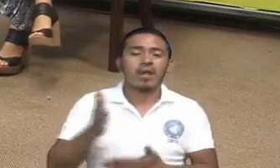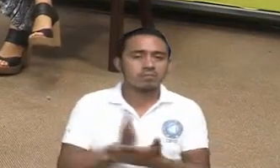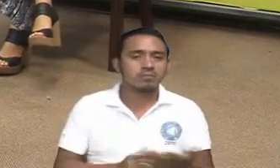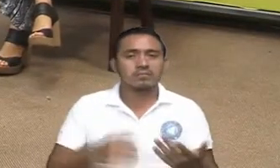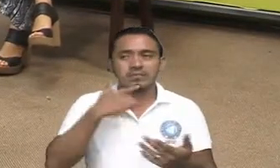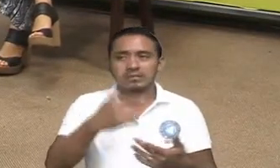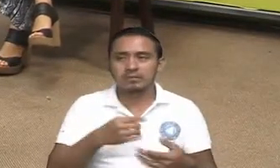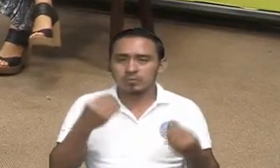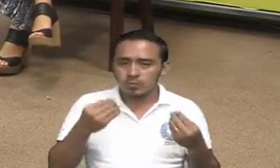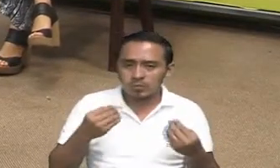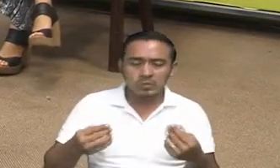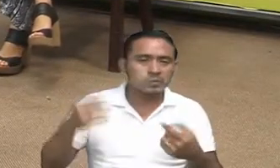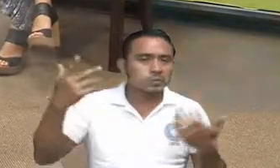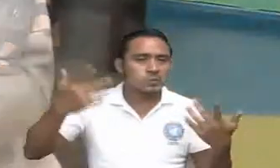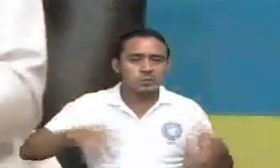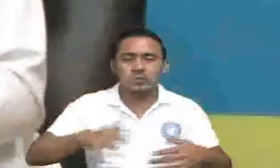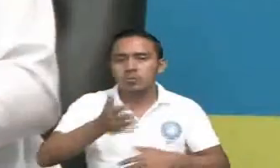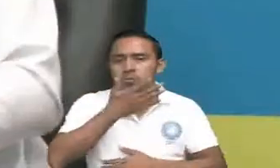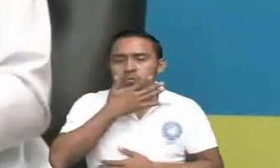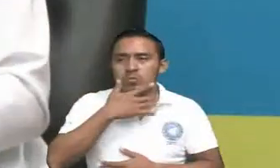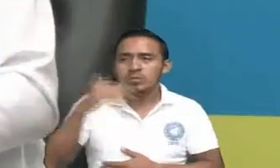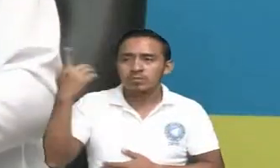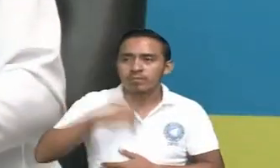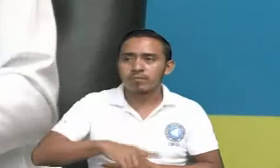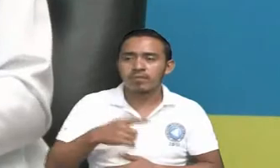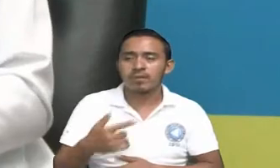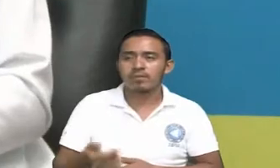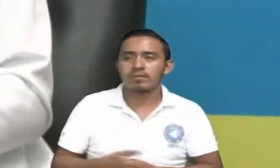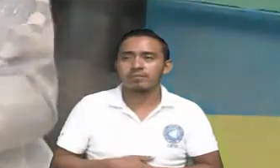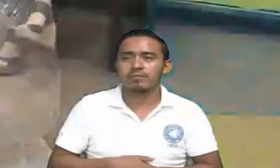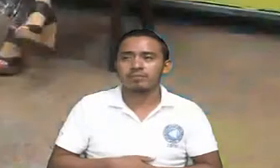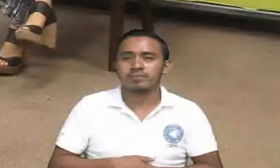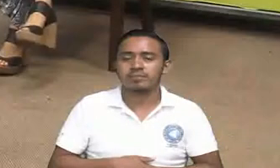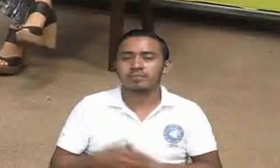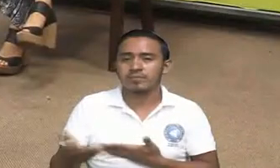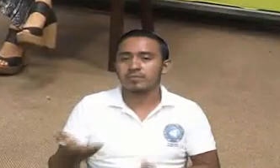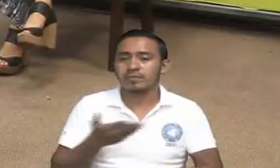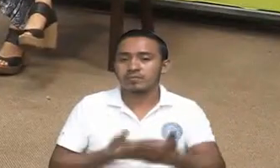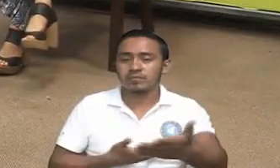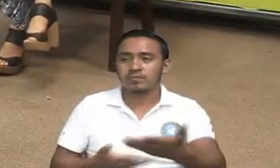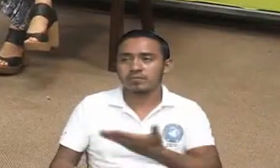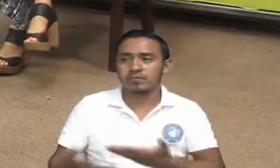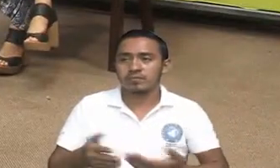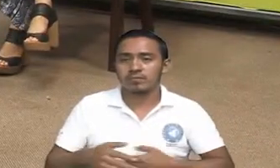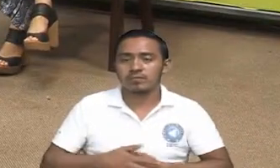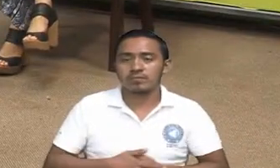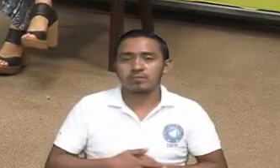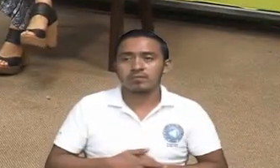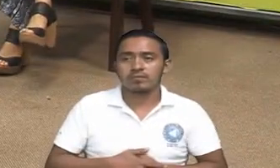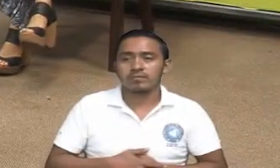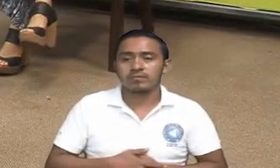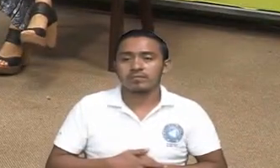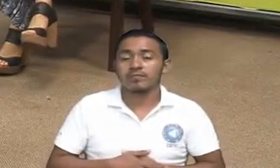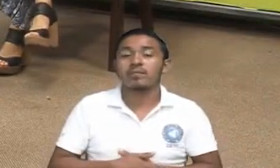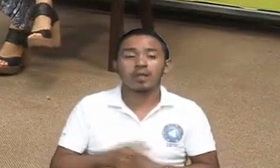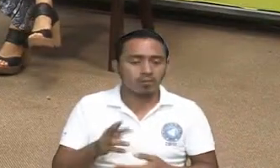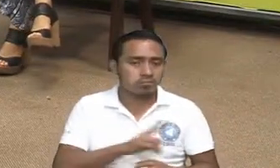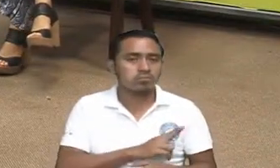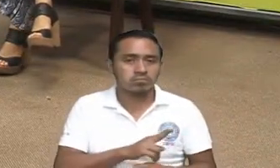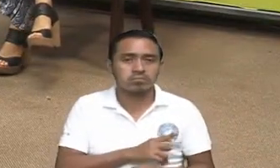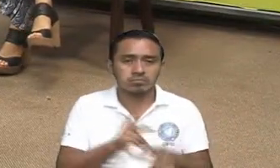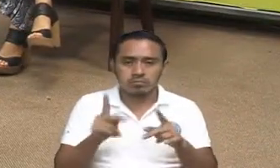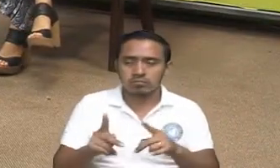muy desagradables en cuanto al tema de la confianza, perdón, la confianza. Sí, hacia otra persona. La confianza, sí. Hay personas de que